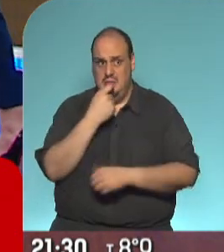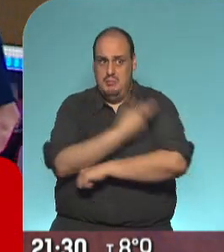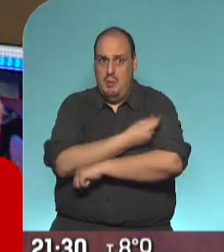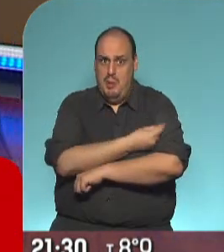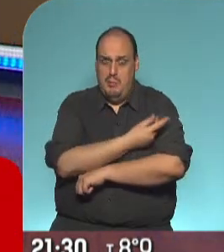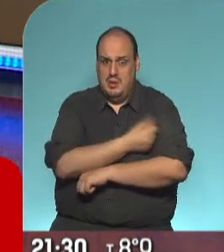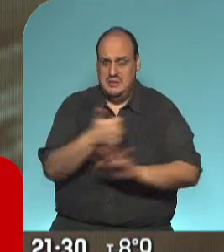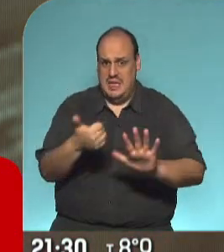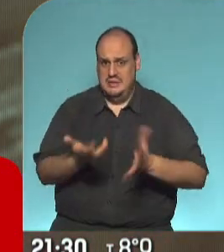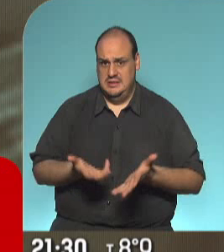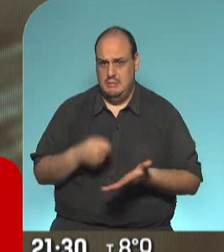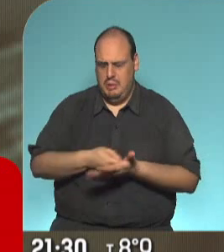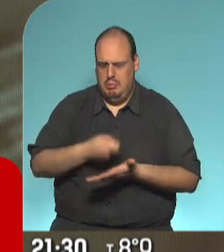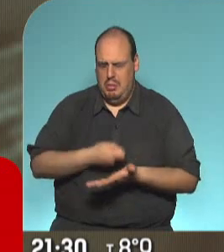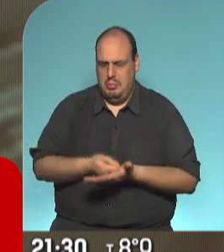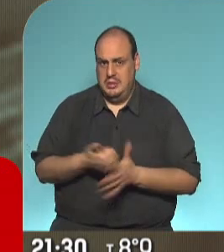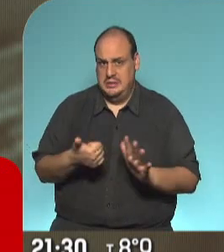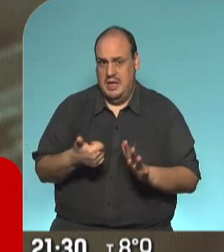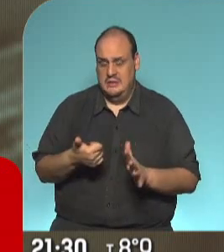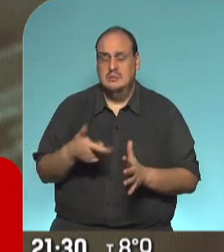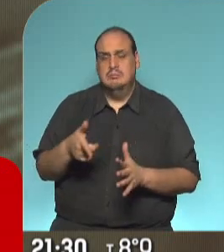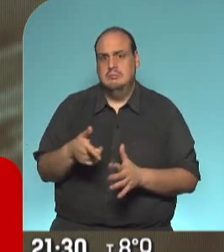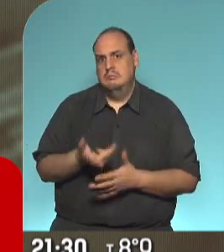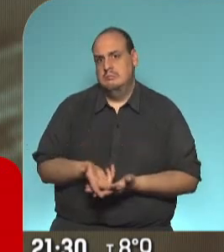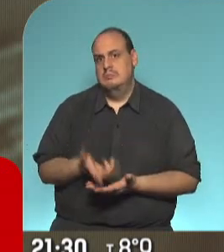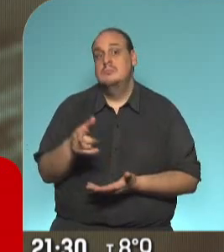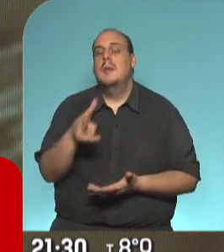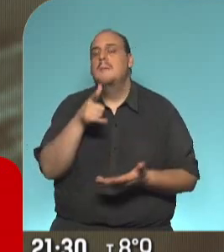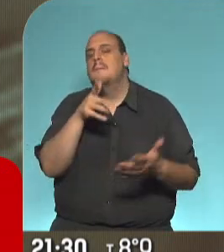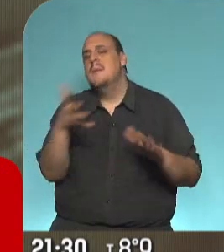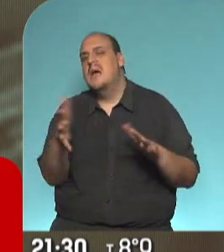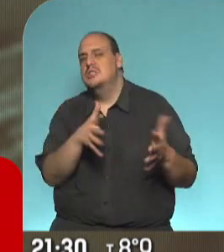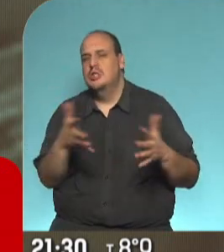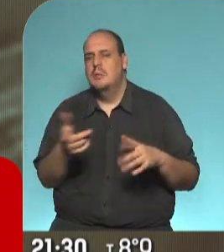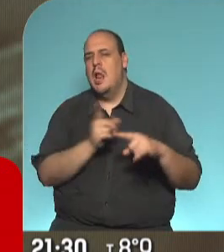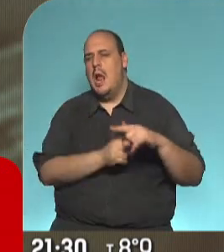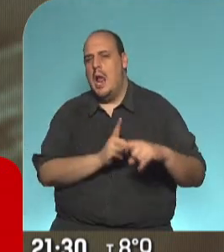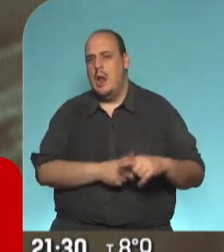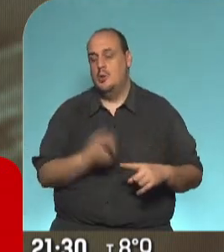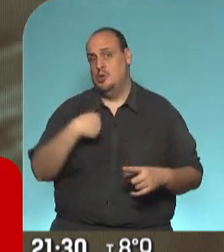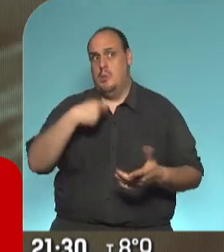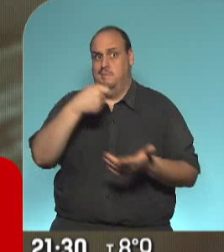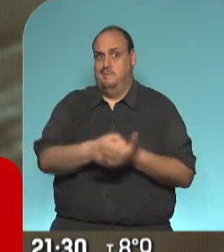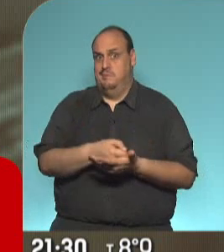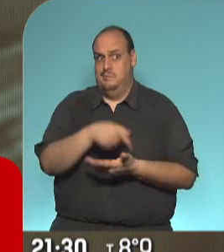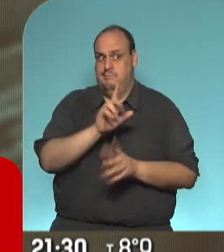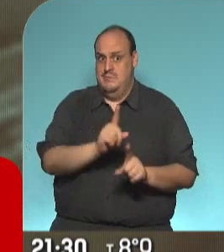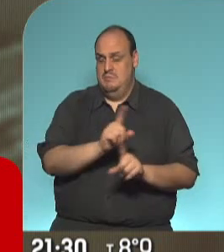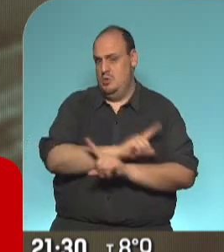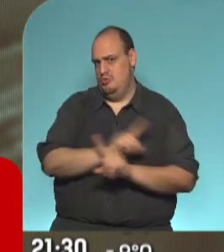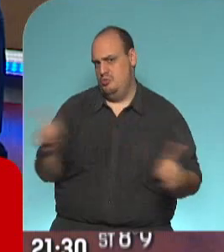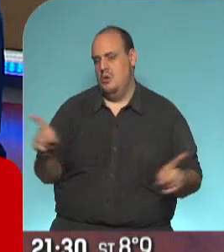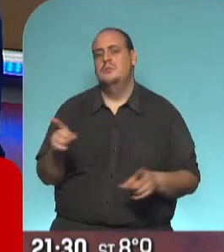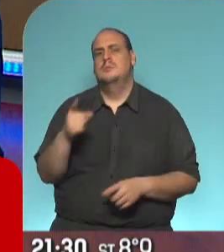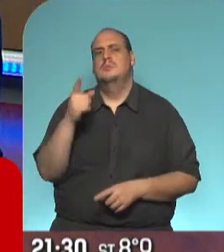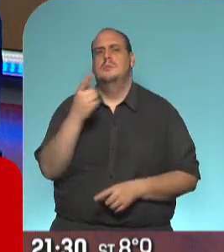pesos, pero bueno, volvemos a repetir, son estimaciones, es lo que se cree, no necesariamente nosotros vamos a pagar eso, por supuesto. Ya el presidente